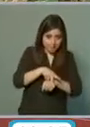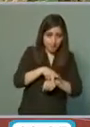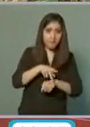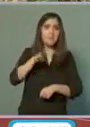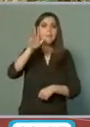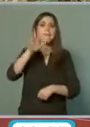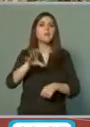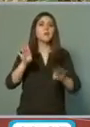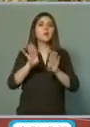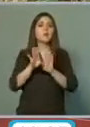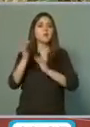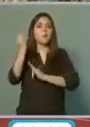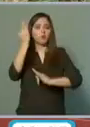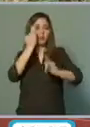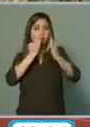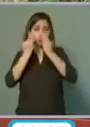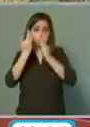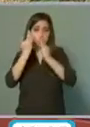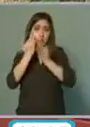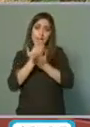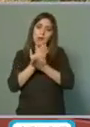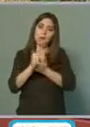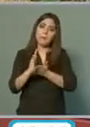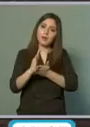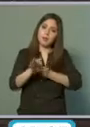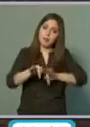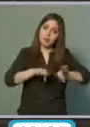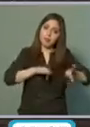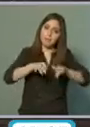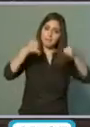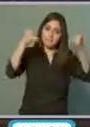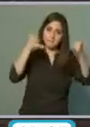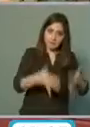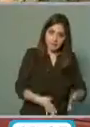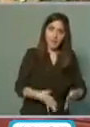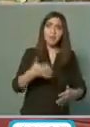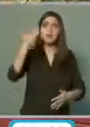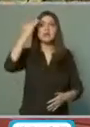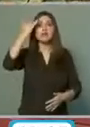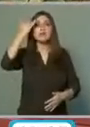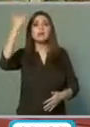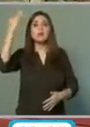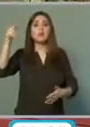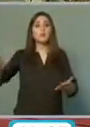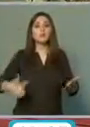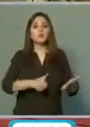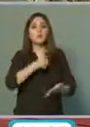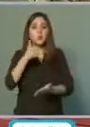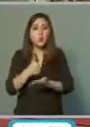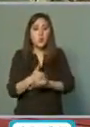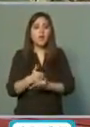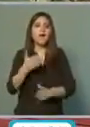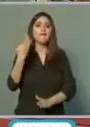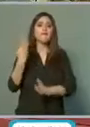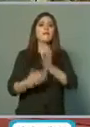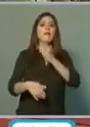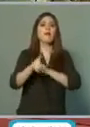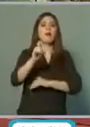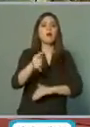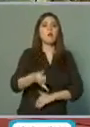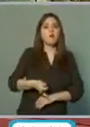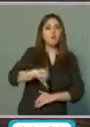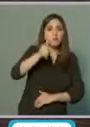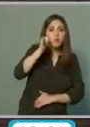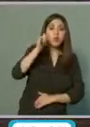así decirlo, pero también el ritmo de trabajo, muchas veces el clima de la ciudad, la deshidratación, el sol, hace que la piel se vea un poco